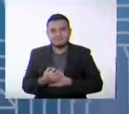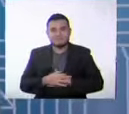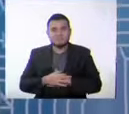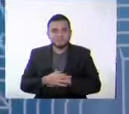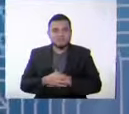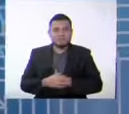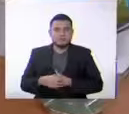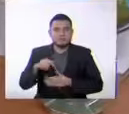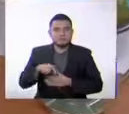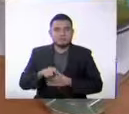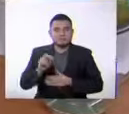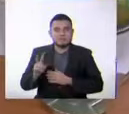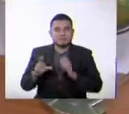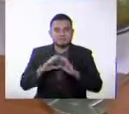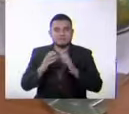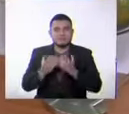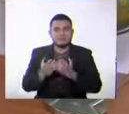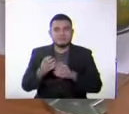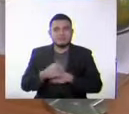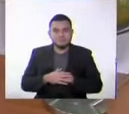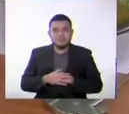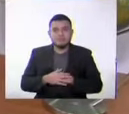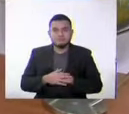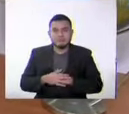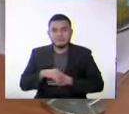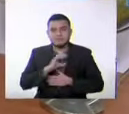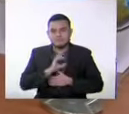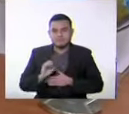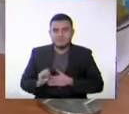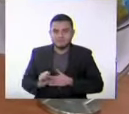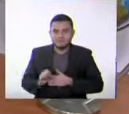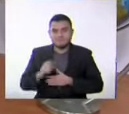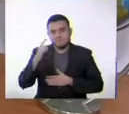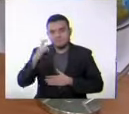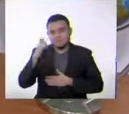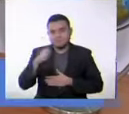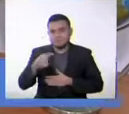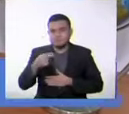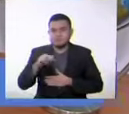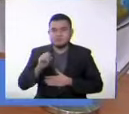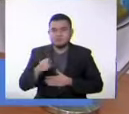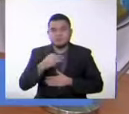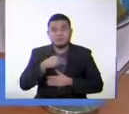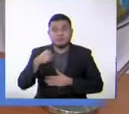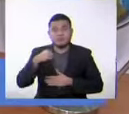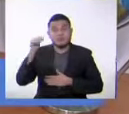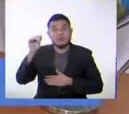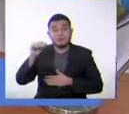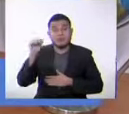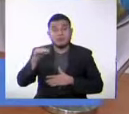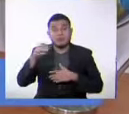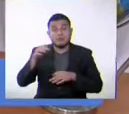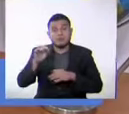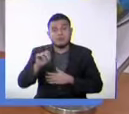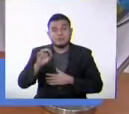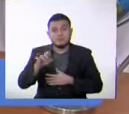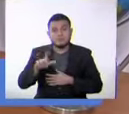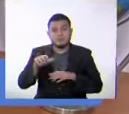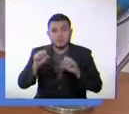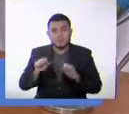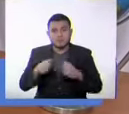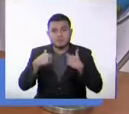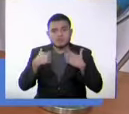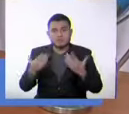estas teleclases a través de los medios digitales de televisión de El Salvador. Recordemos las guías en el Ministerio de Educación y en la página oficial las pueden tener. Sí, ahí la